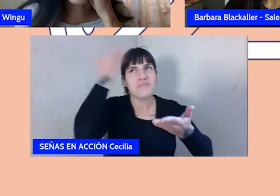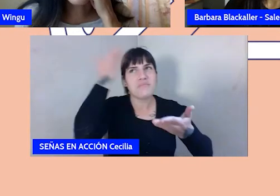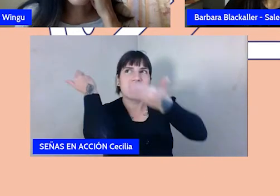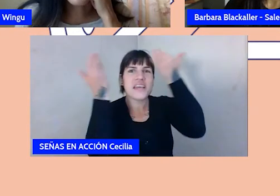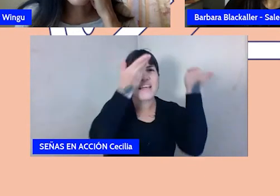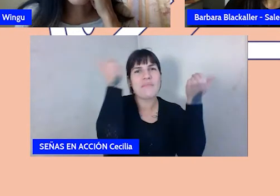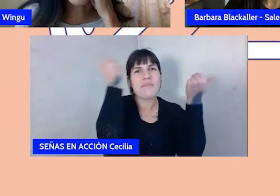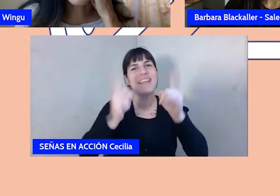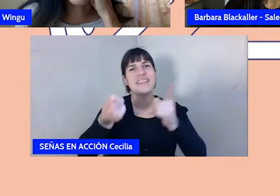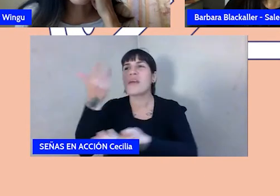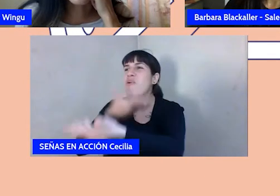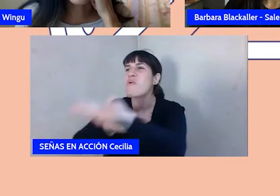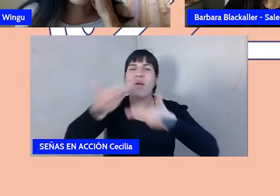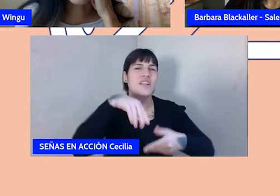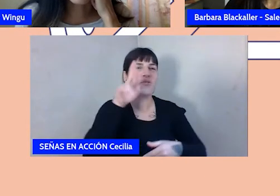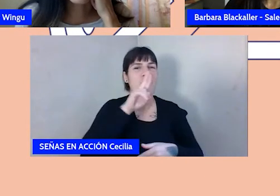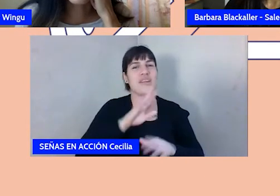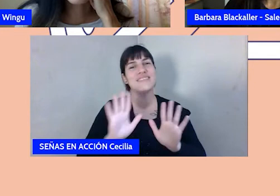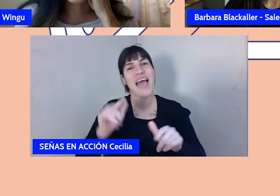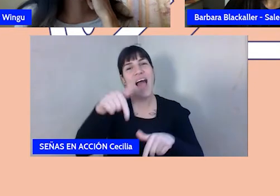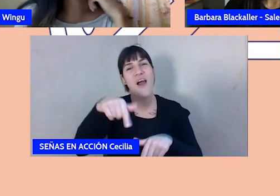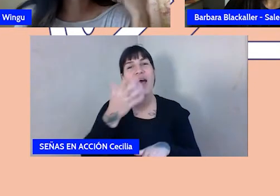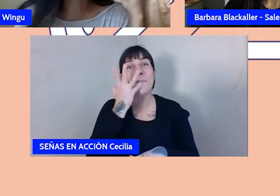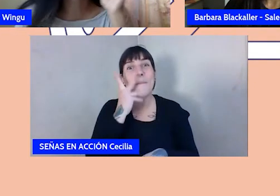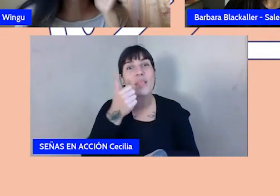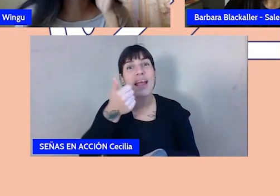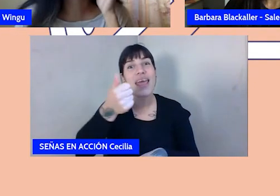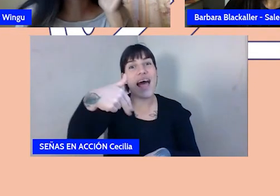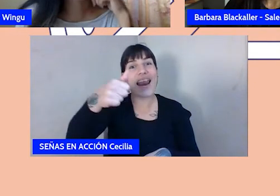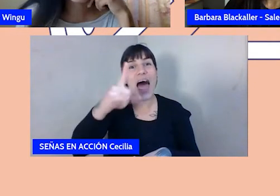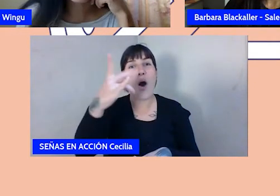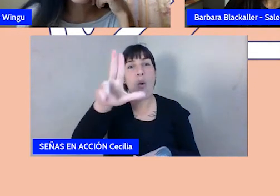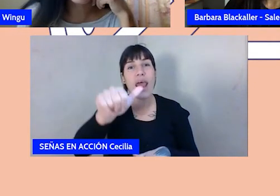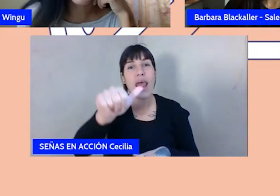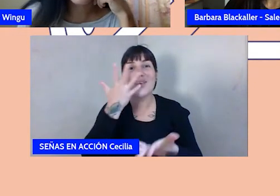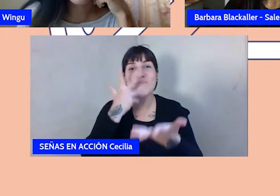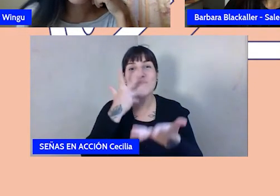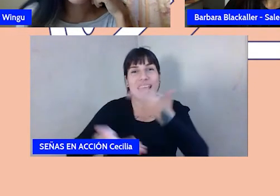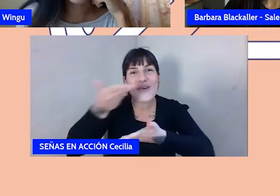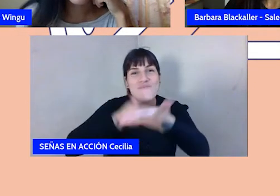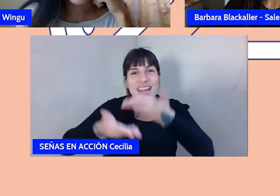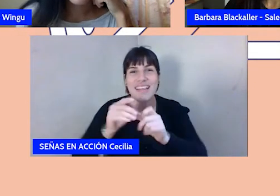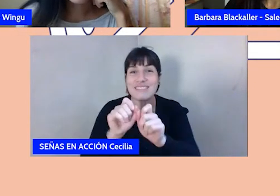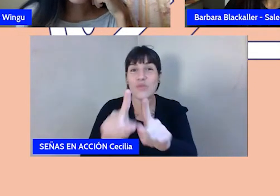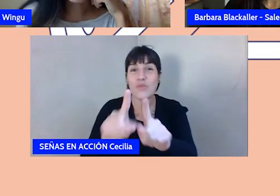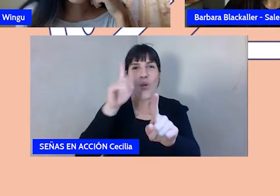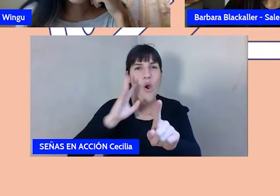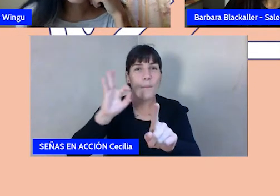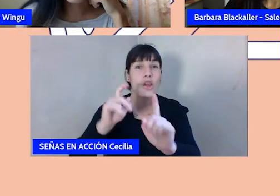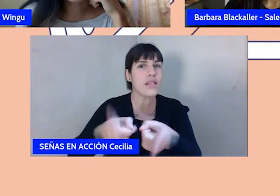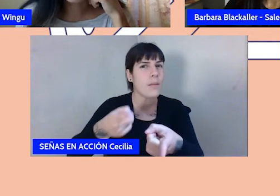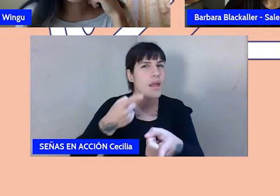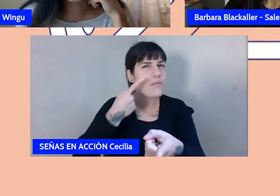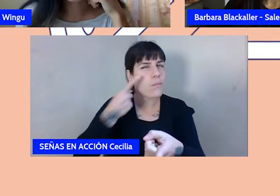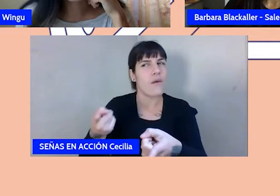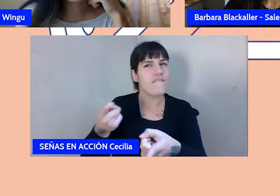nos compartiera su opinión en respecto a este tema. Y también algo muy interesante que vi que desarrollaron en World Foods